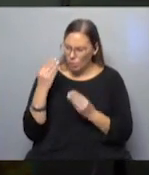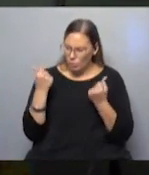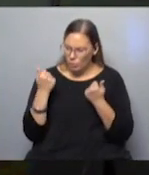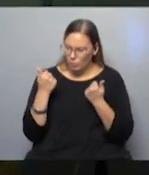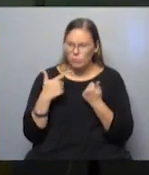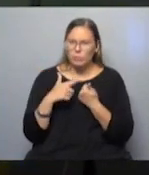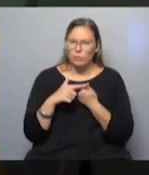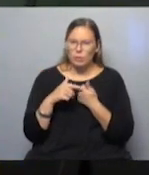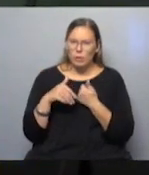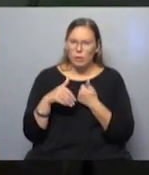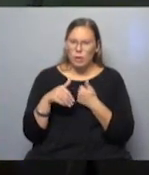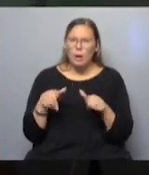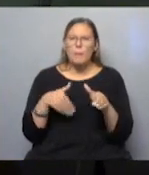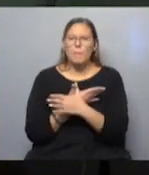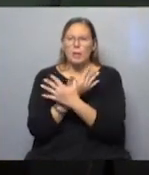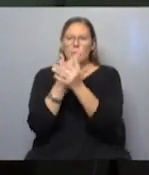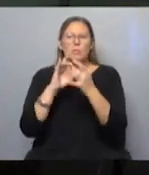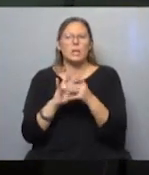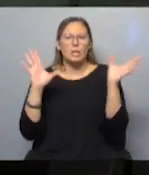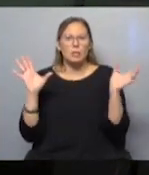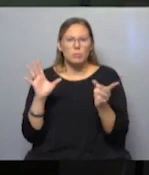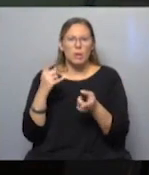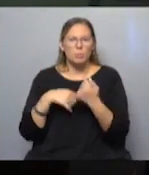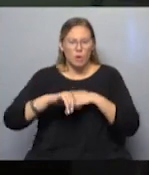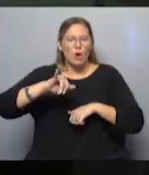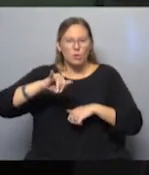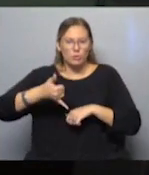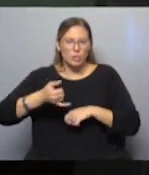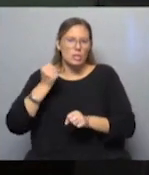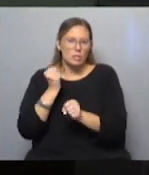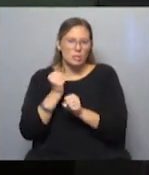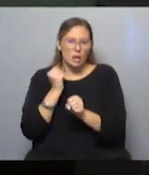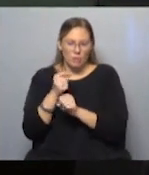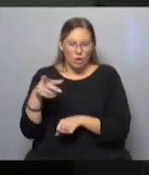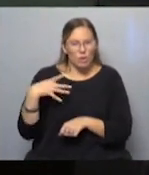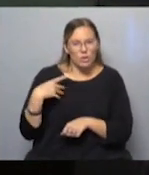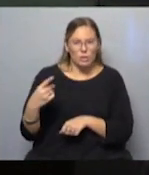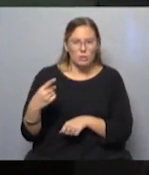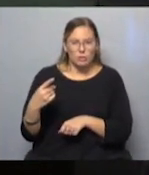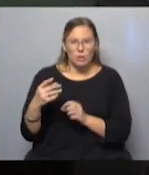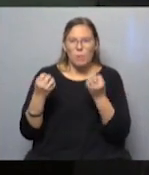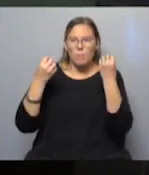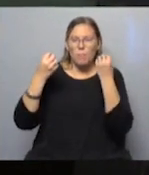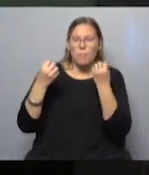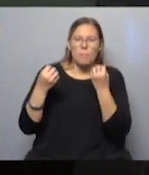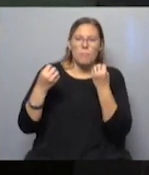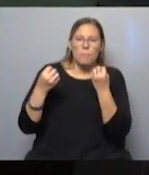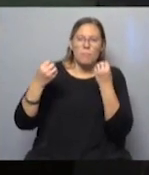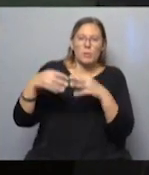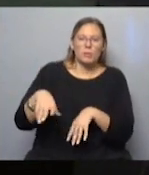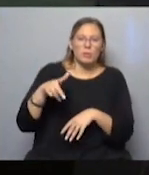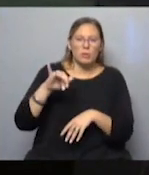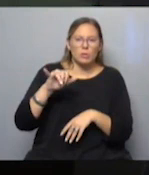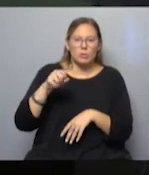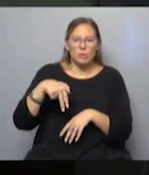las mariposas son libres pero donde sí fue un gran trabajo de dirección de ella fue perdidos en yonkers que es una